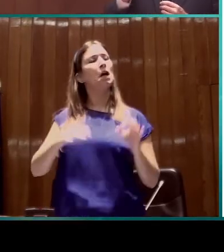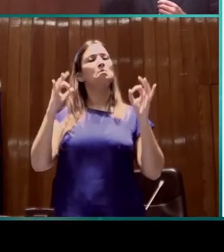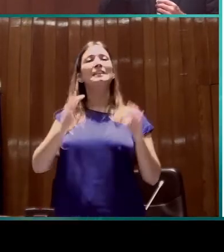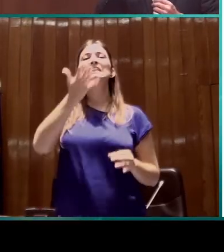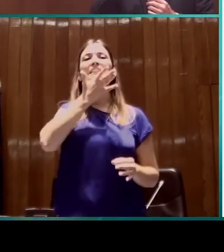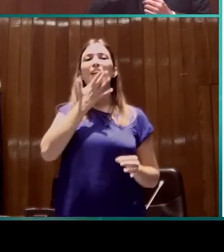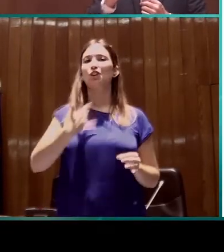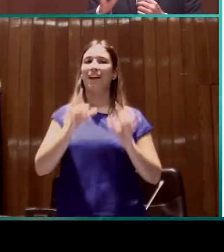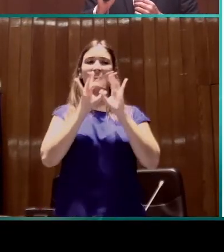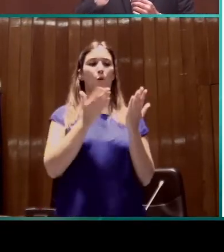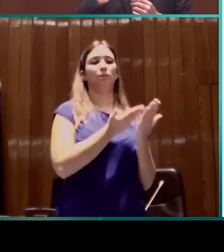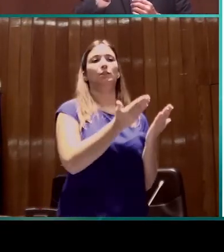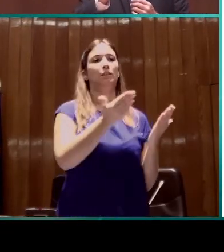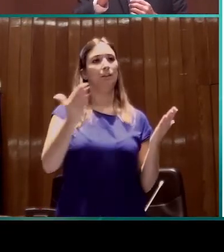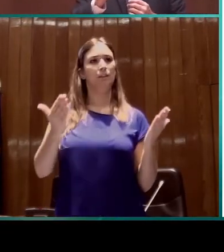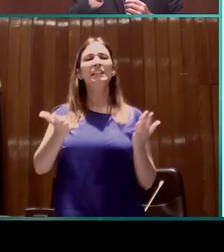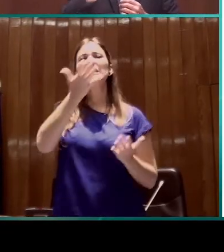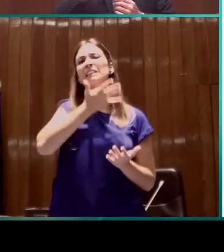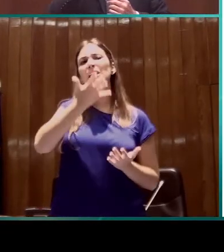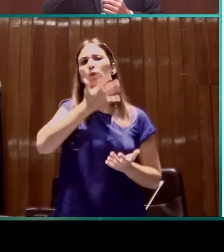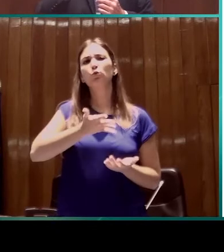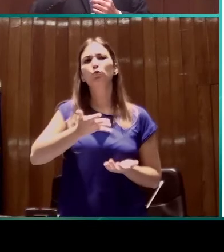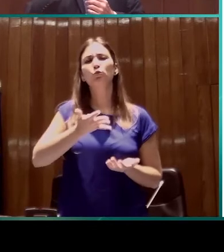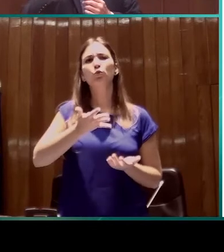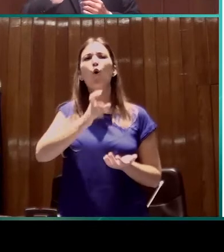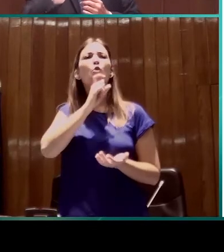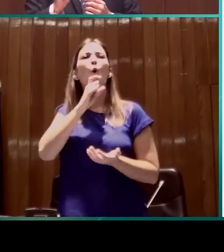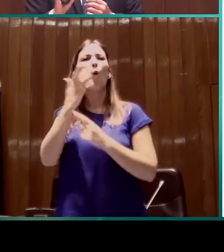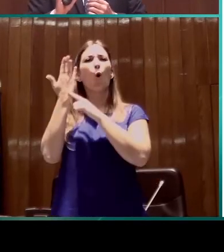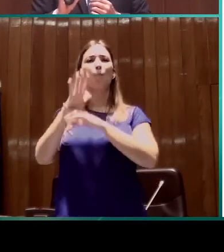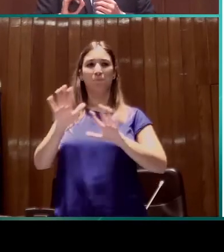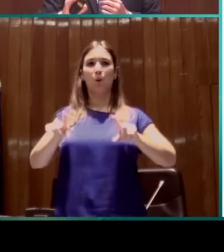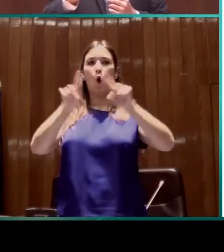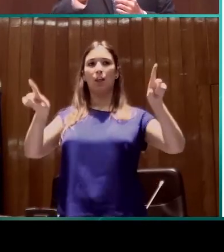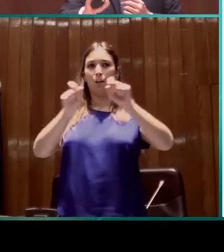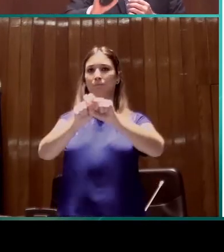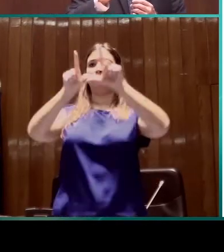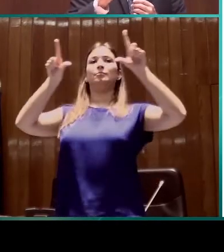signos, lo que hacíamos es que los presentábamos en un ordenador.